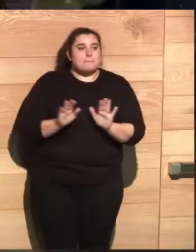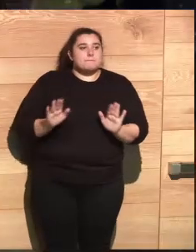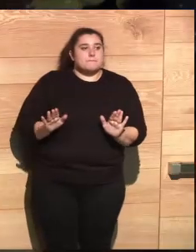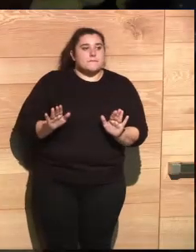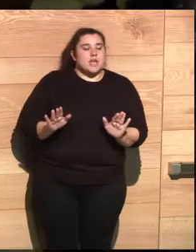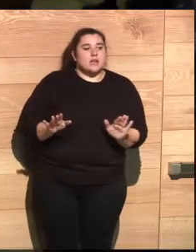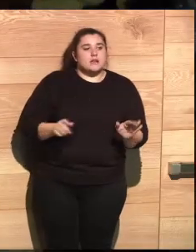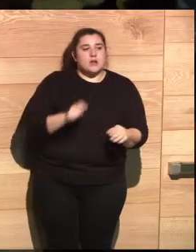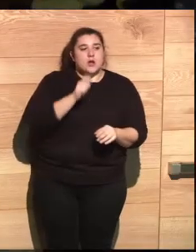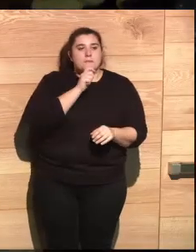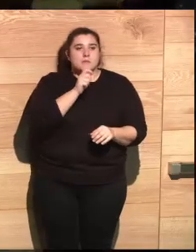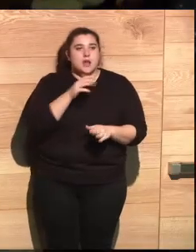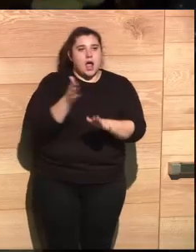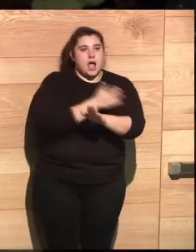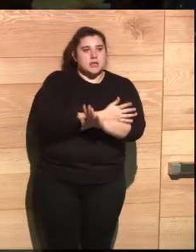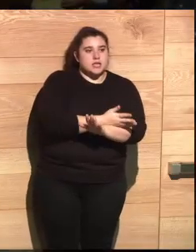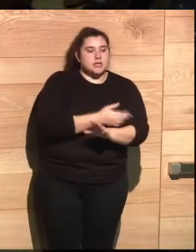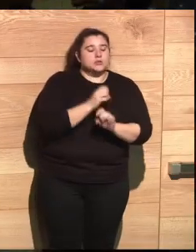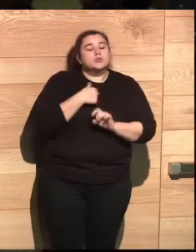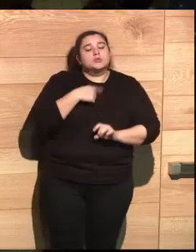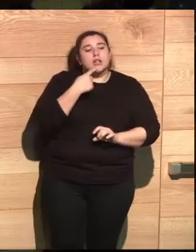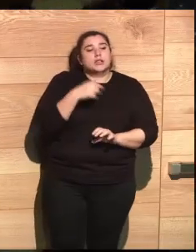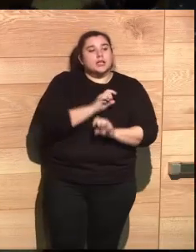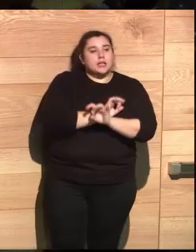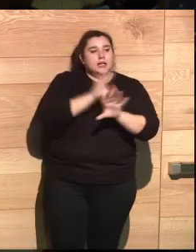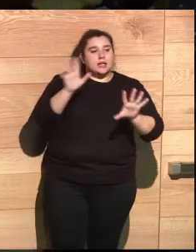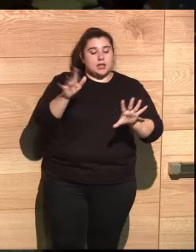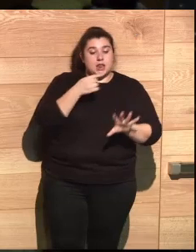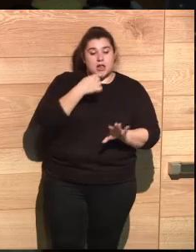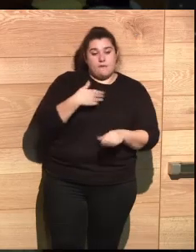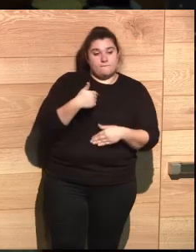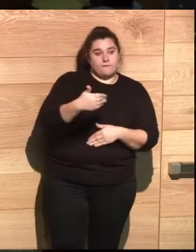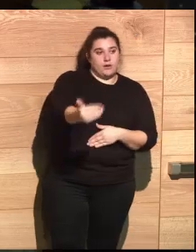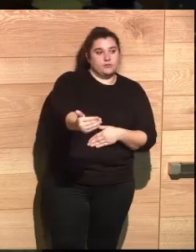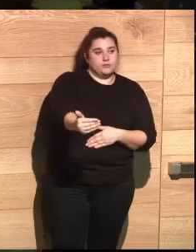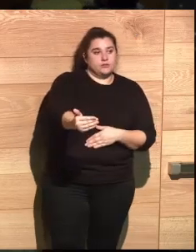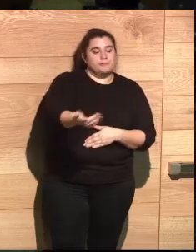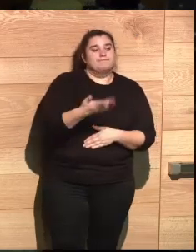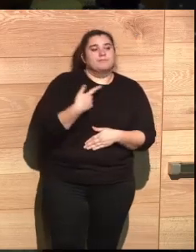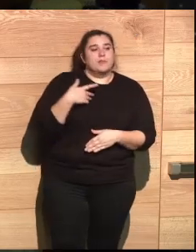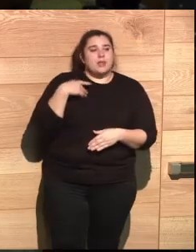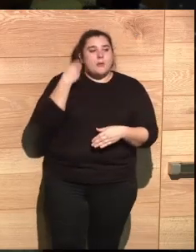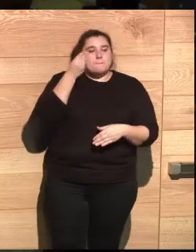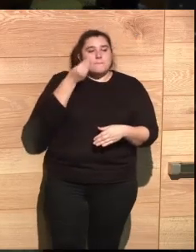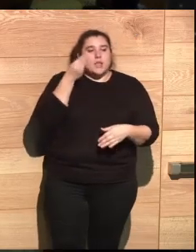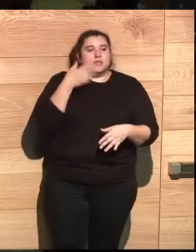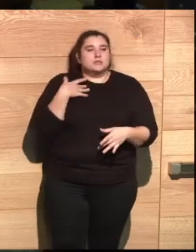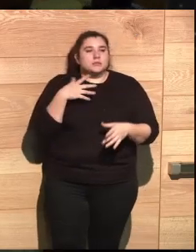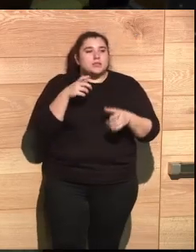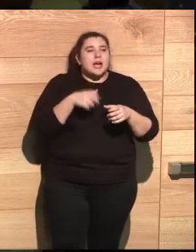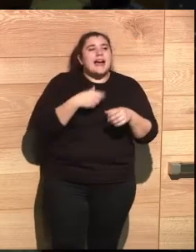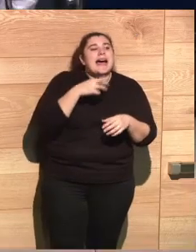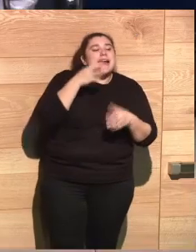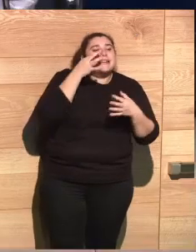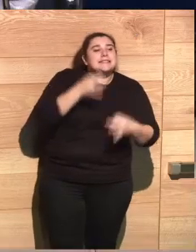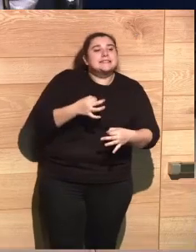el micro, yo quiero aclarar una cosa. Cuando digo que para mí el futuro claramente está muy vinculado al desarrollo de la realidad